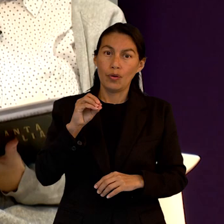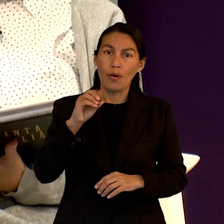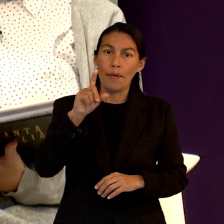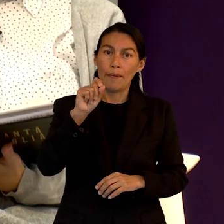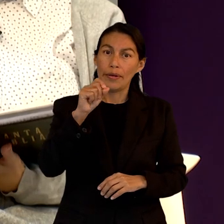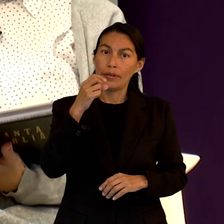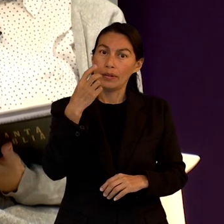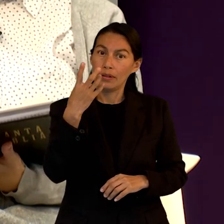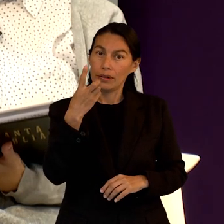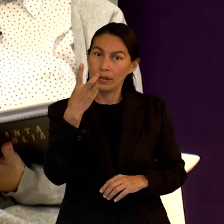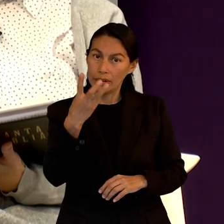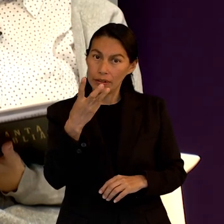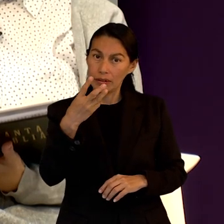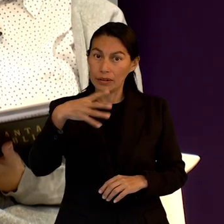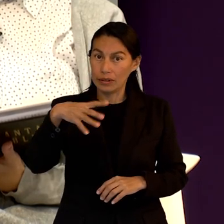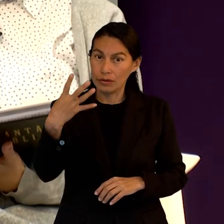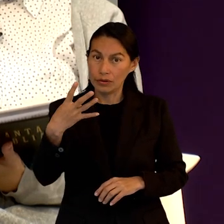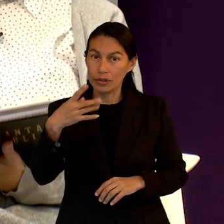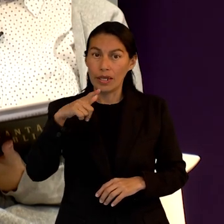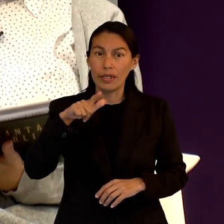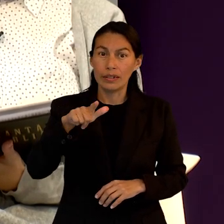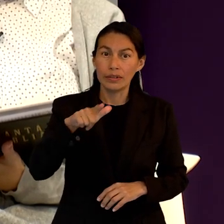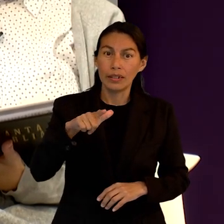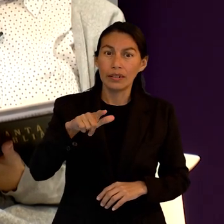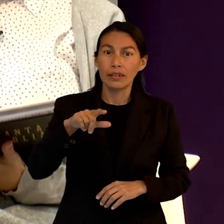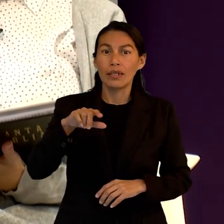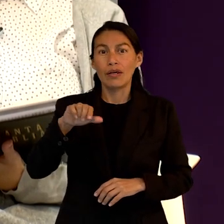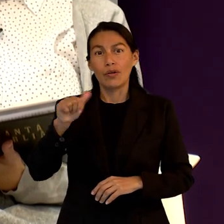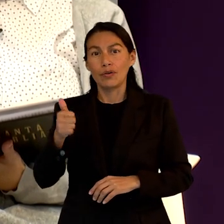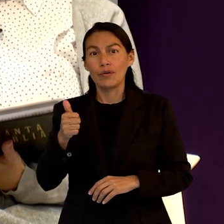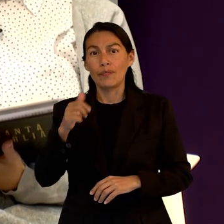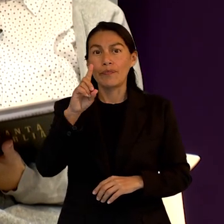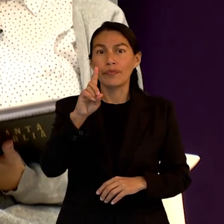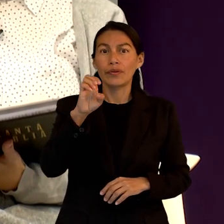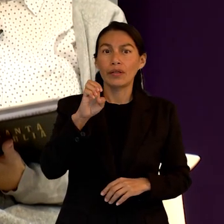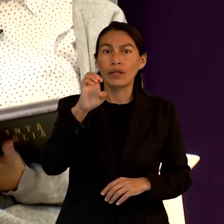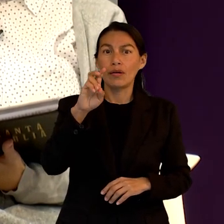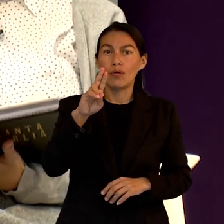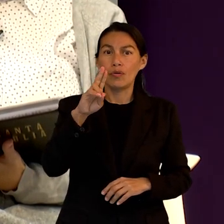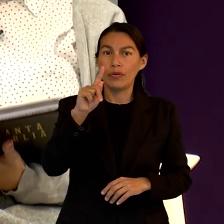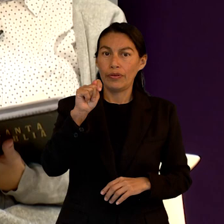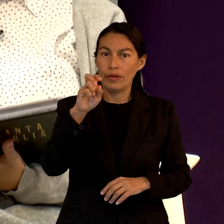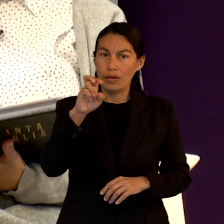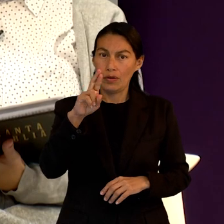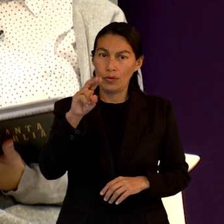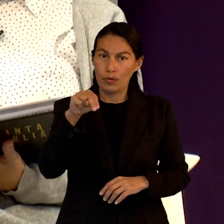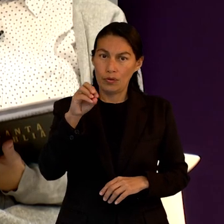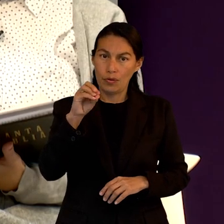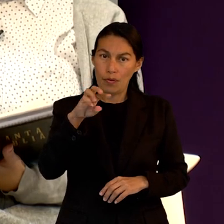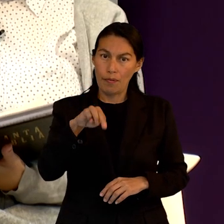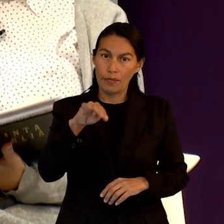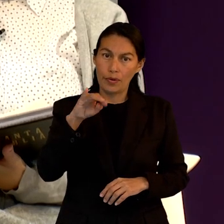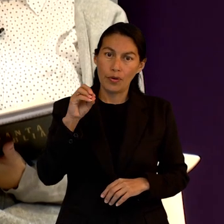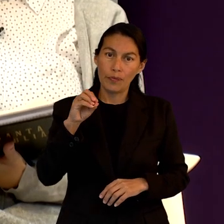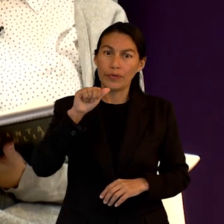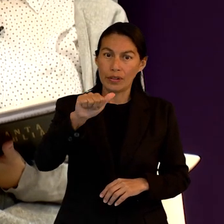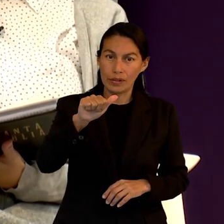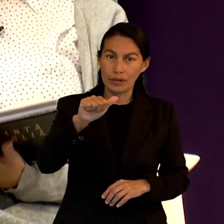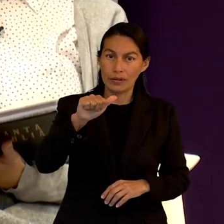referencia el éxodo 23 14 al 17 y deuteronomio 16